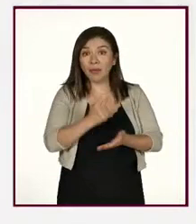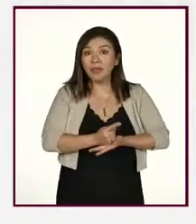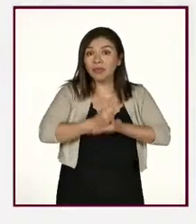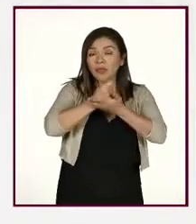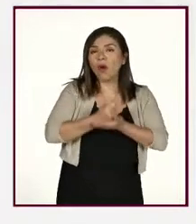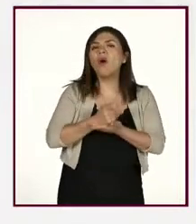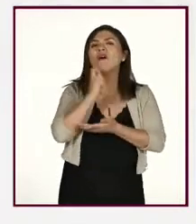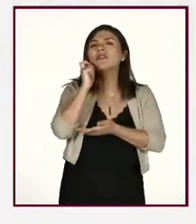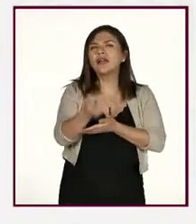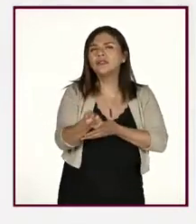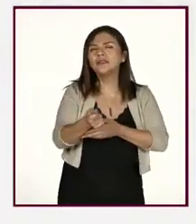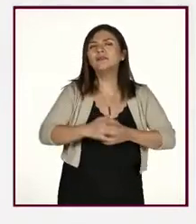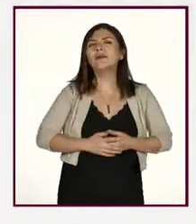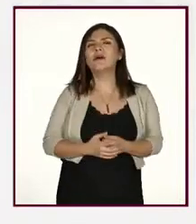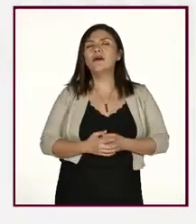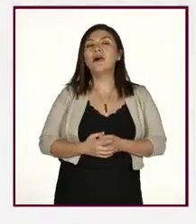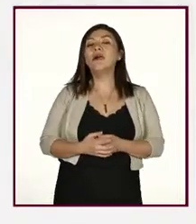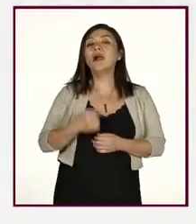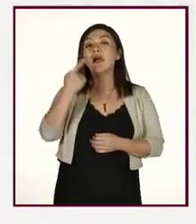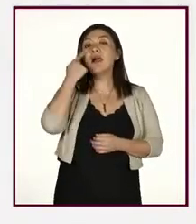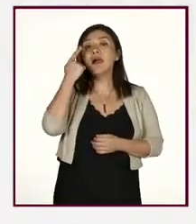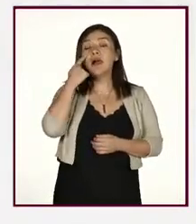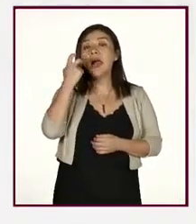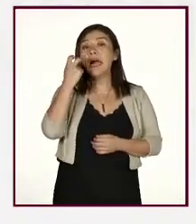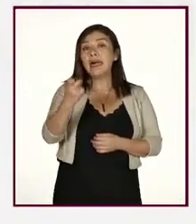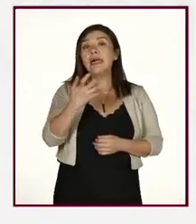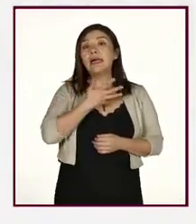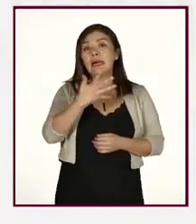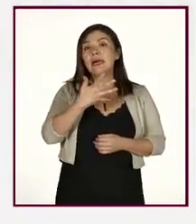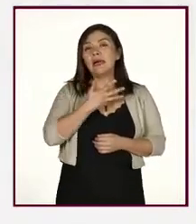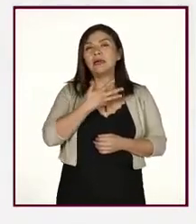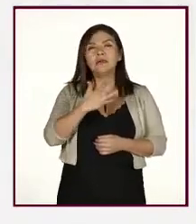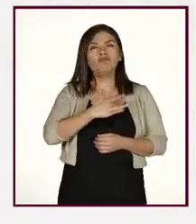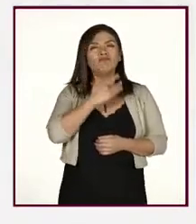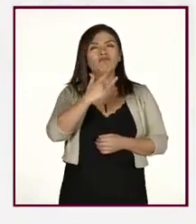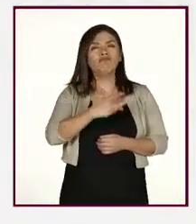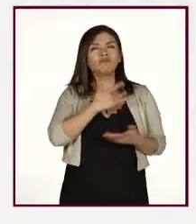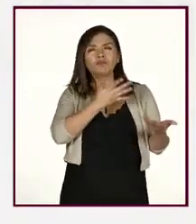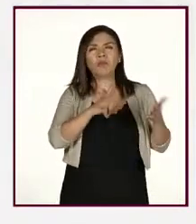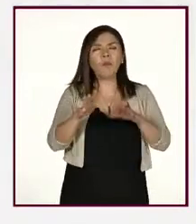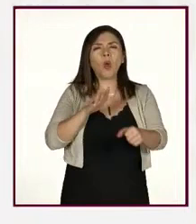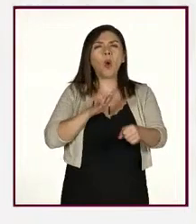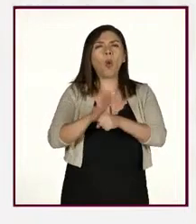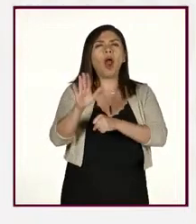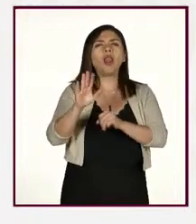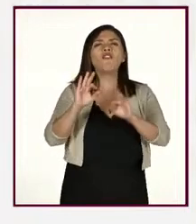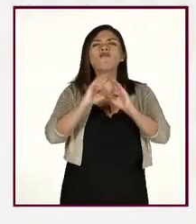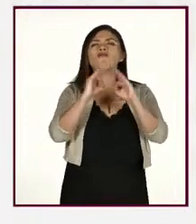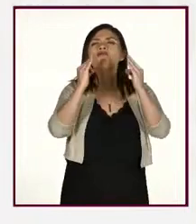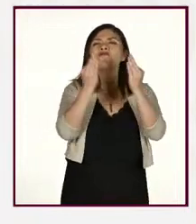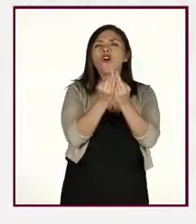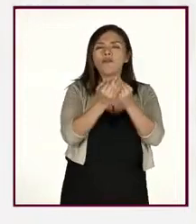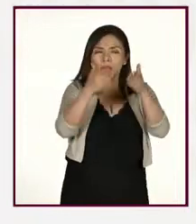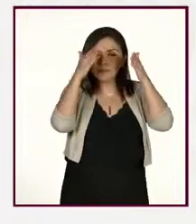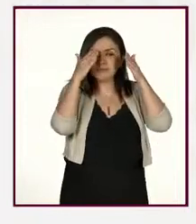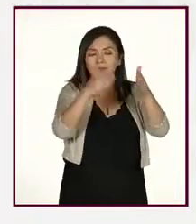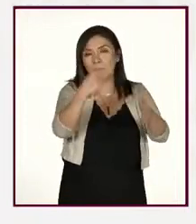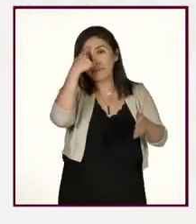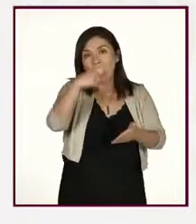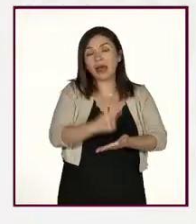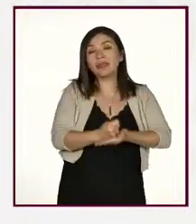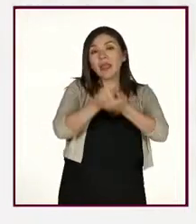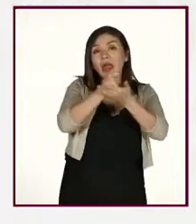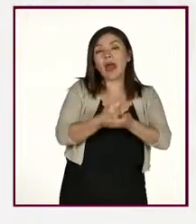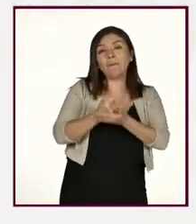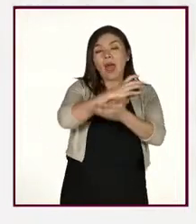aquí pues tenemos que vamos a realizar una aproximación multimodal y de un enfoque terapéutico global.